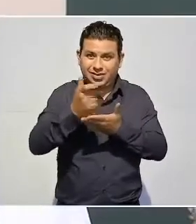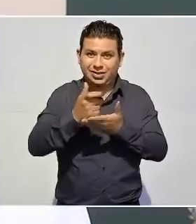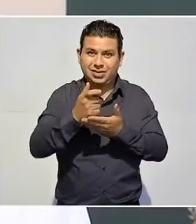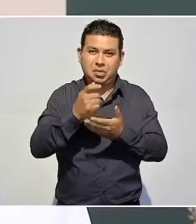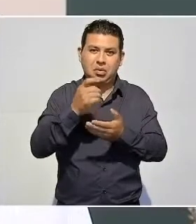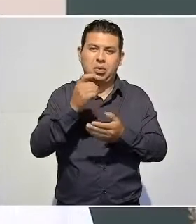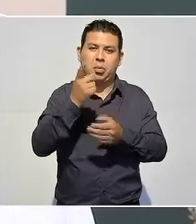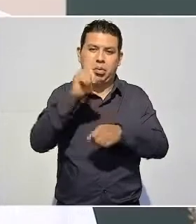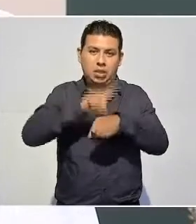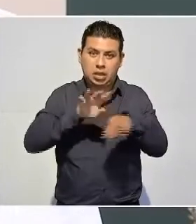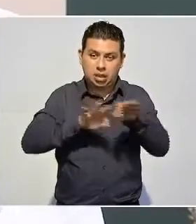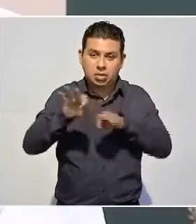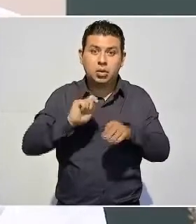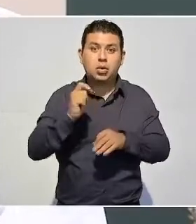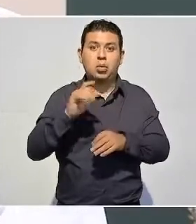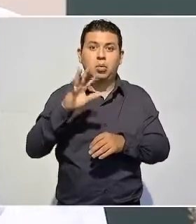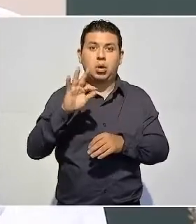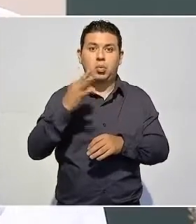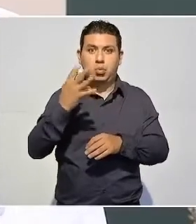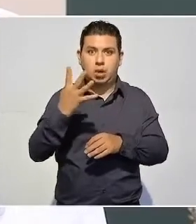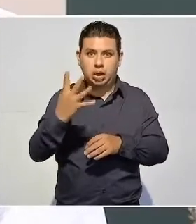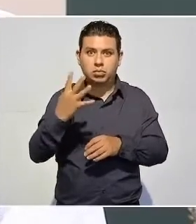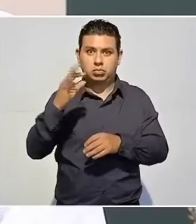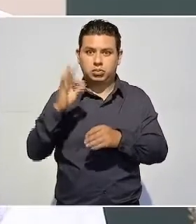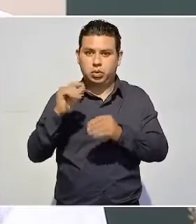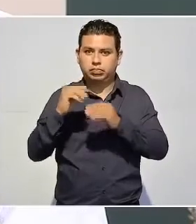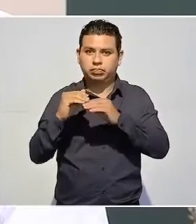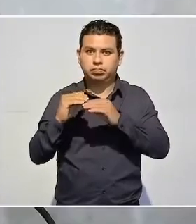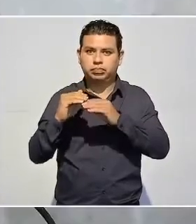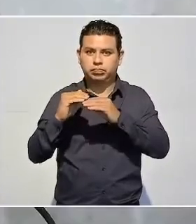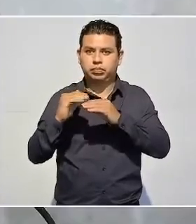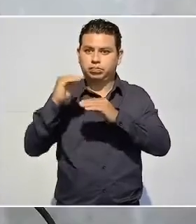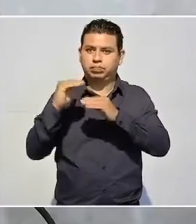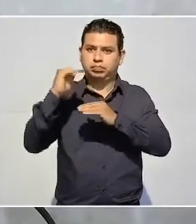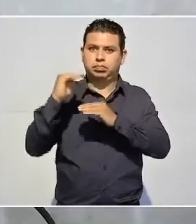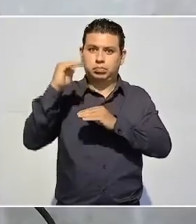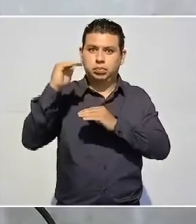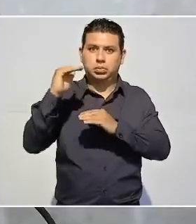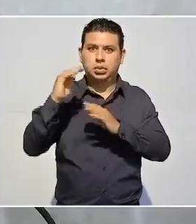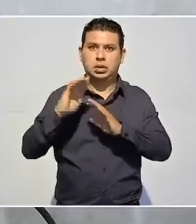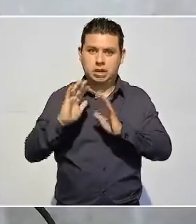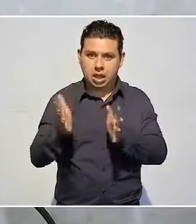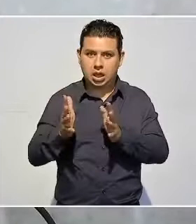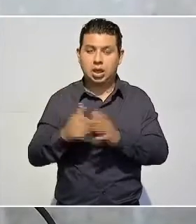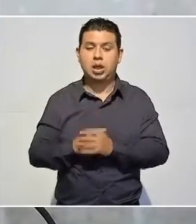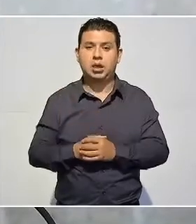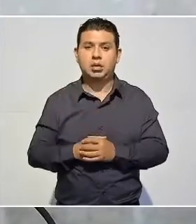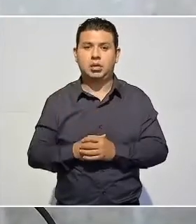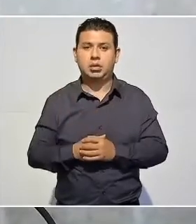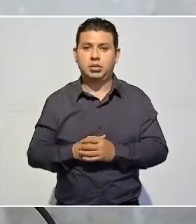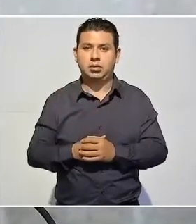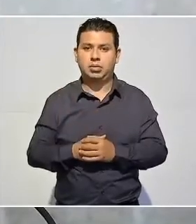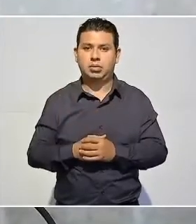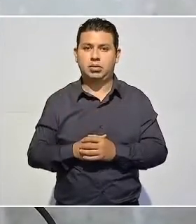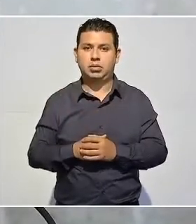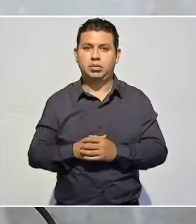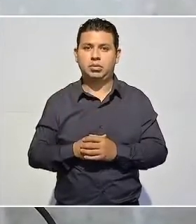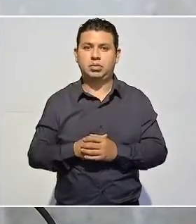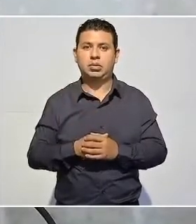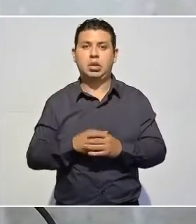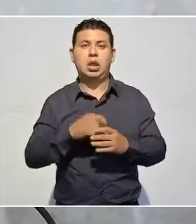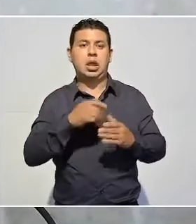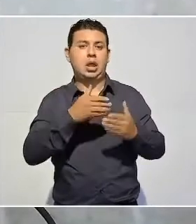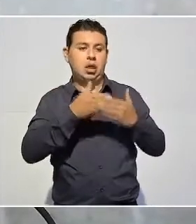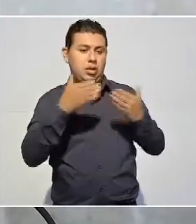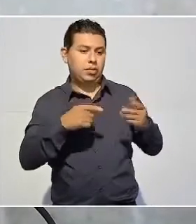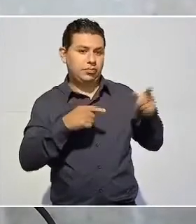44% en términos reales, la UMA se ha reducido en un